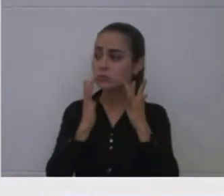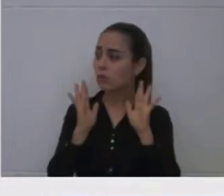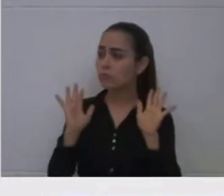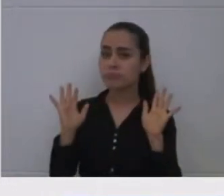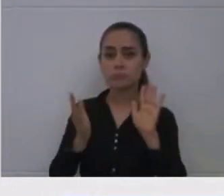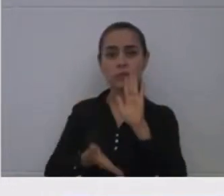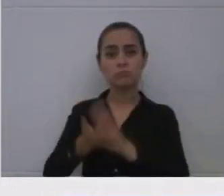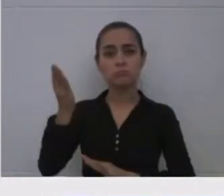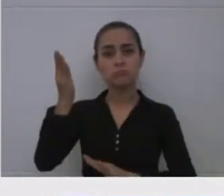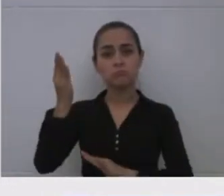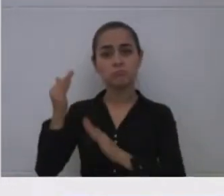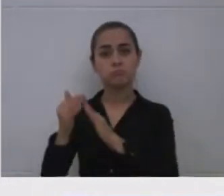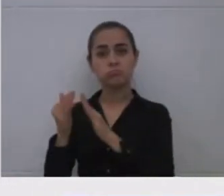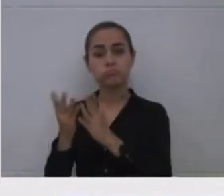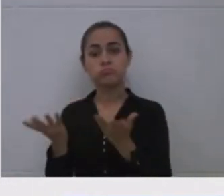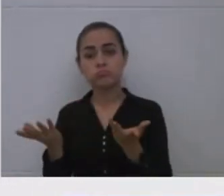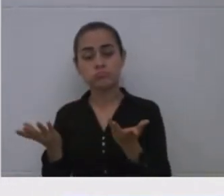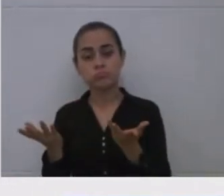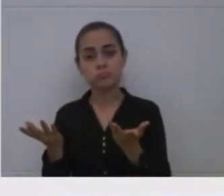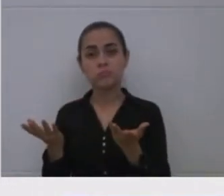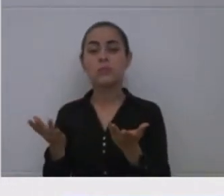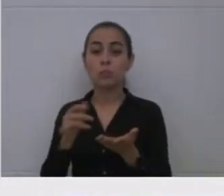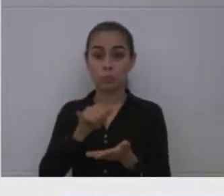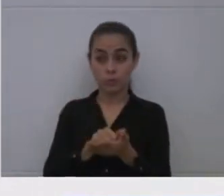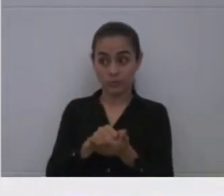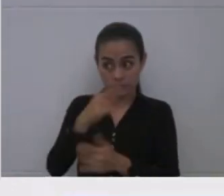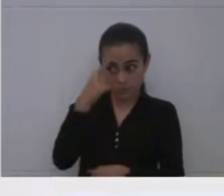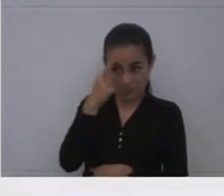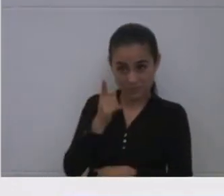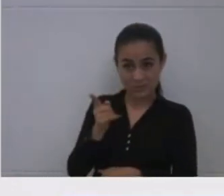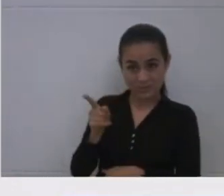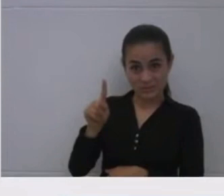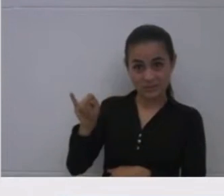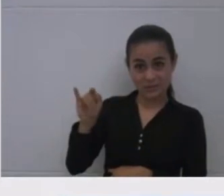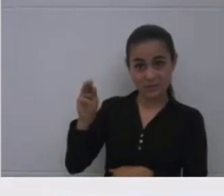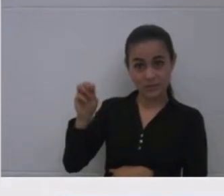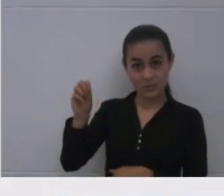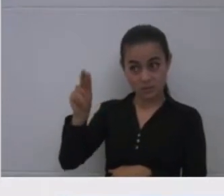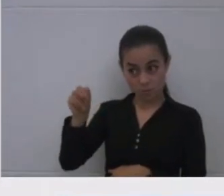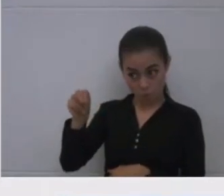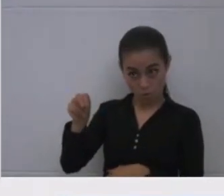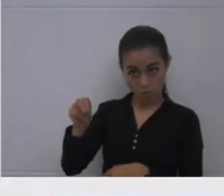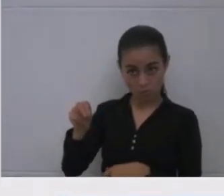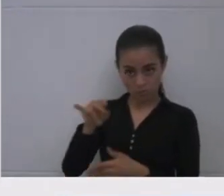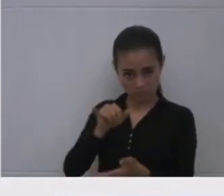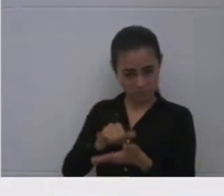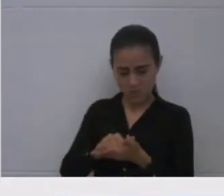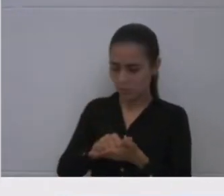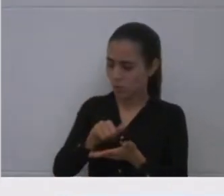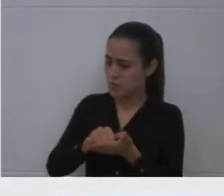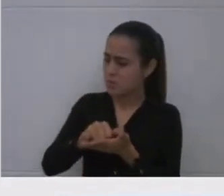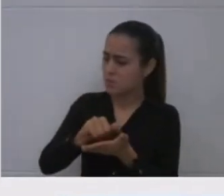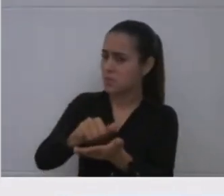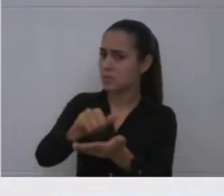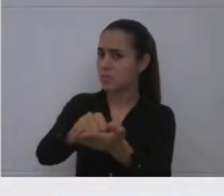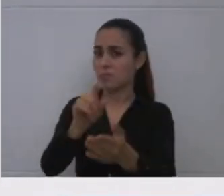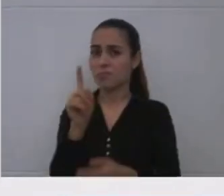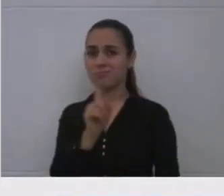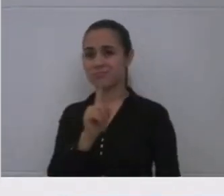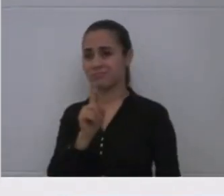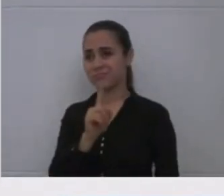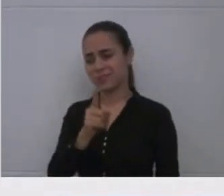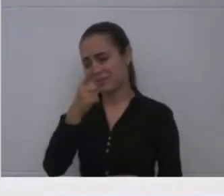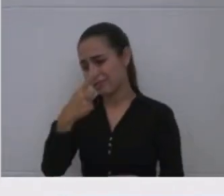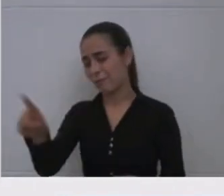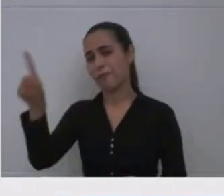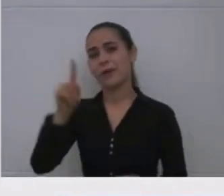Yo estoy absolutamente convencido de que en una presidencia de Simón Pérez eso no va a pasar. Yo estoy absolutamente convencido de que cuando Simón sea presidente, si